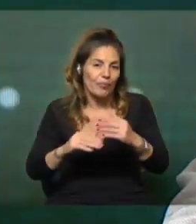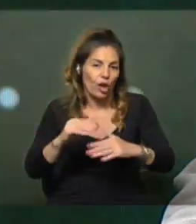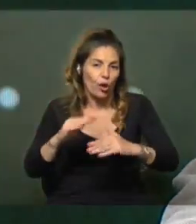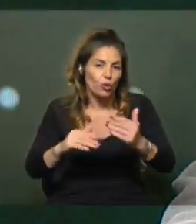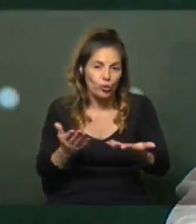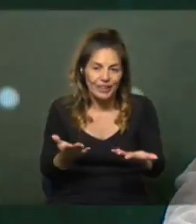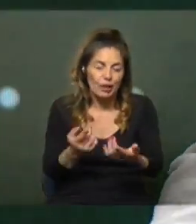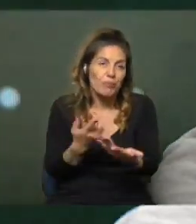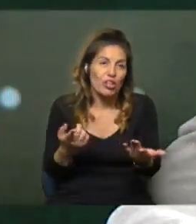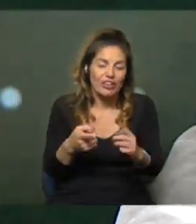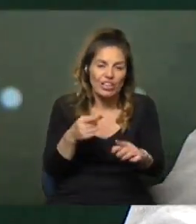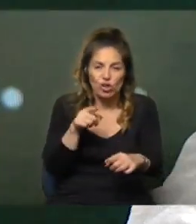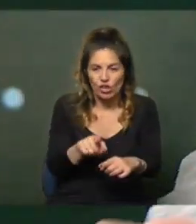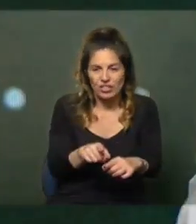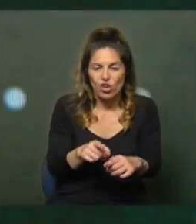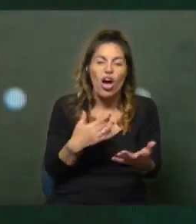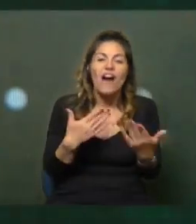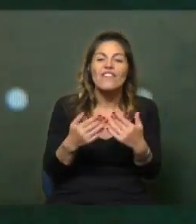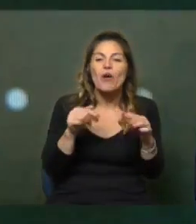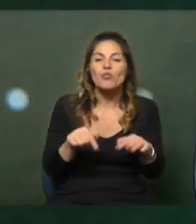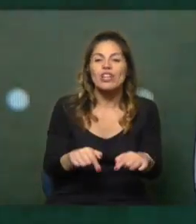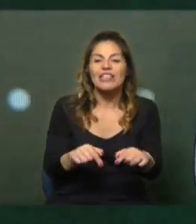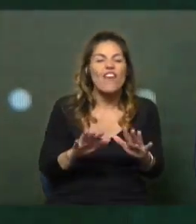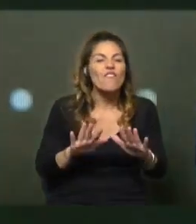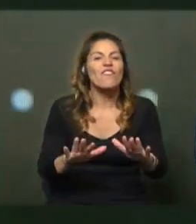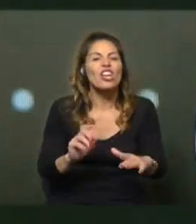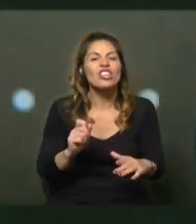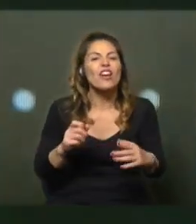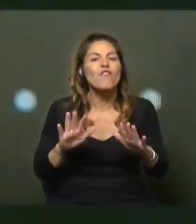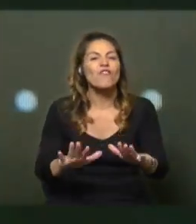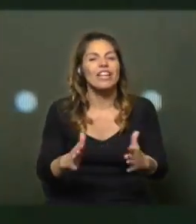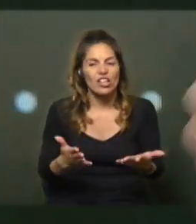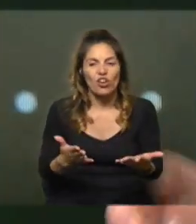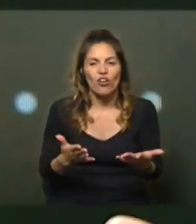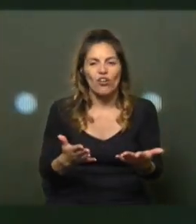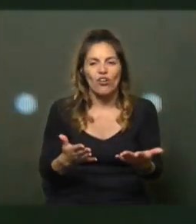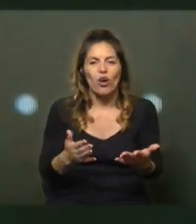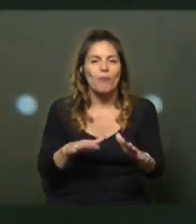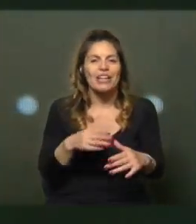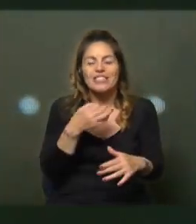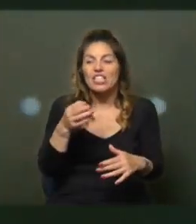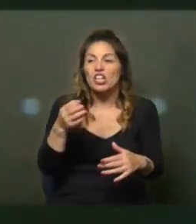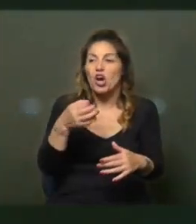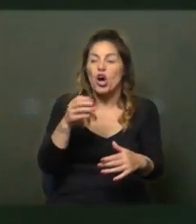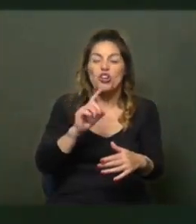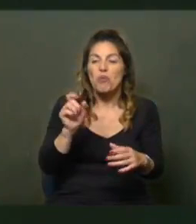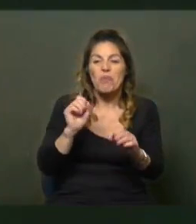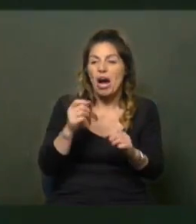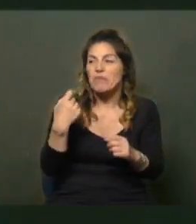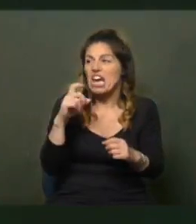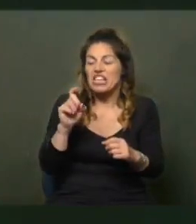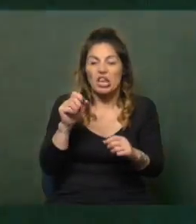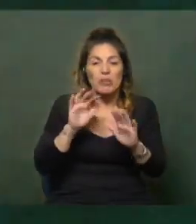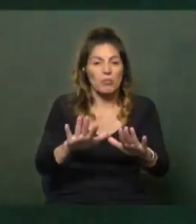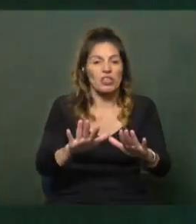ver este con eso hablamos acá antes de los frenos quién le va a poner freno Parece que dijo nadie me va a poner frenos No acá No hay